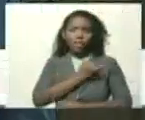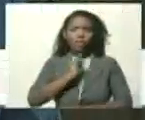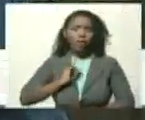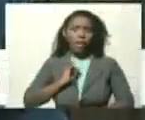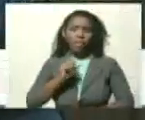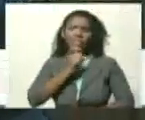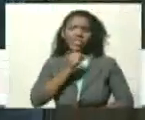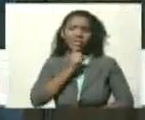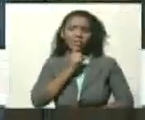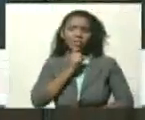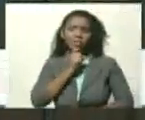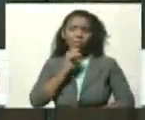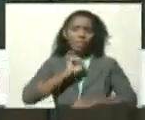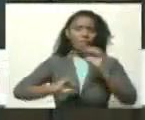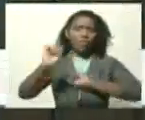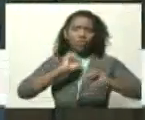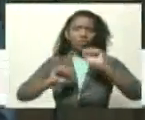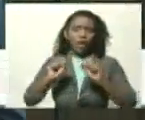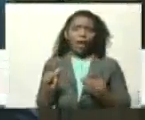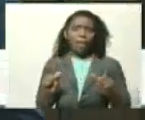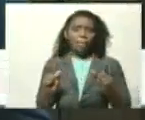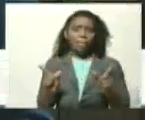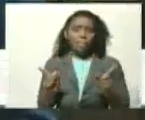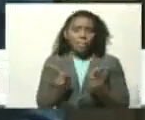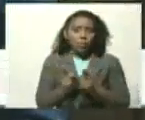defensores de las minorías.